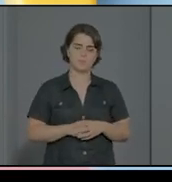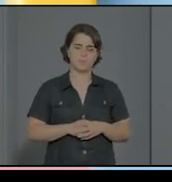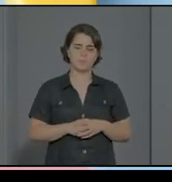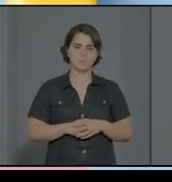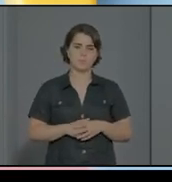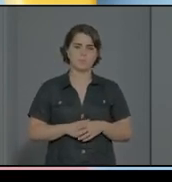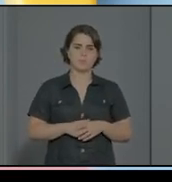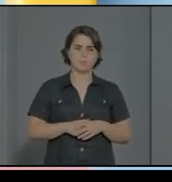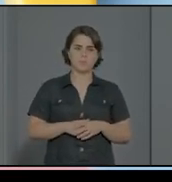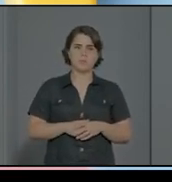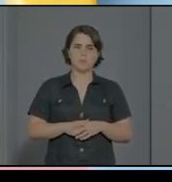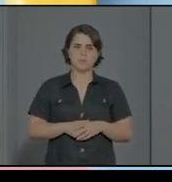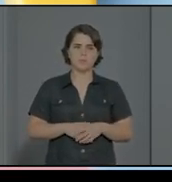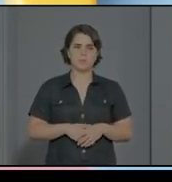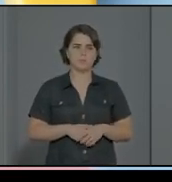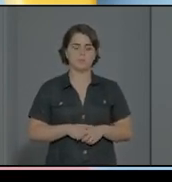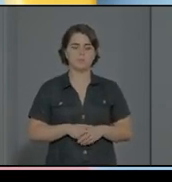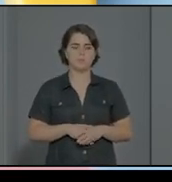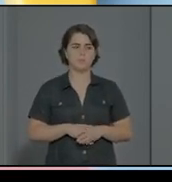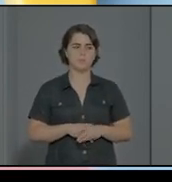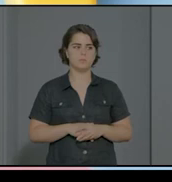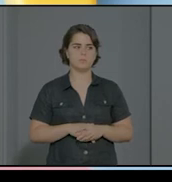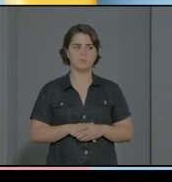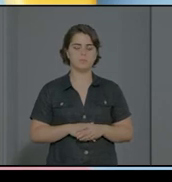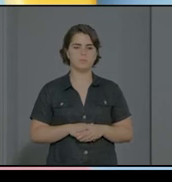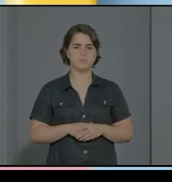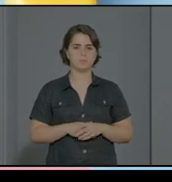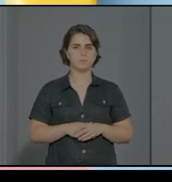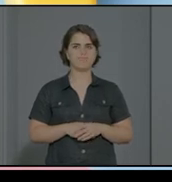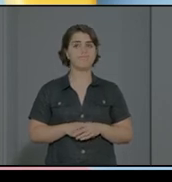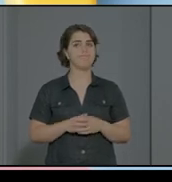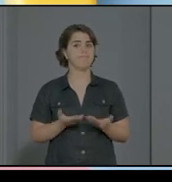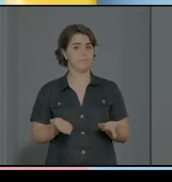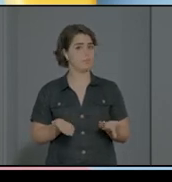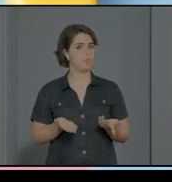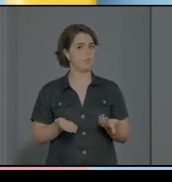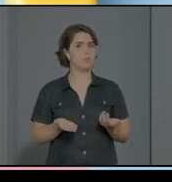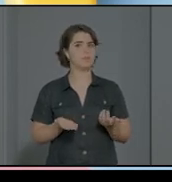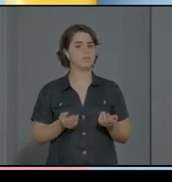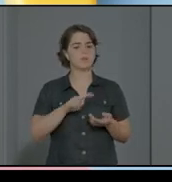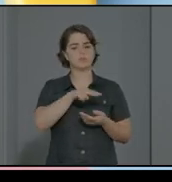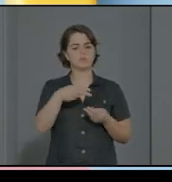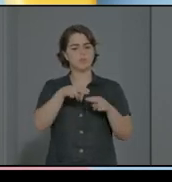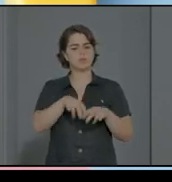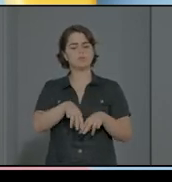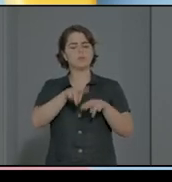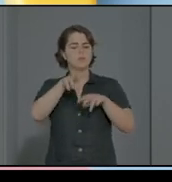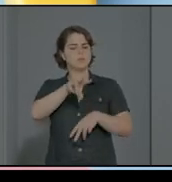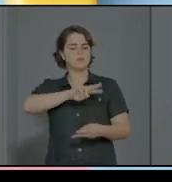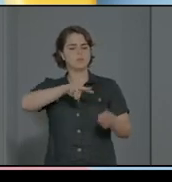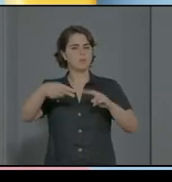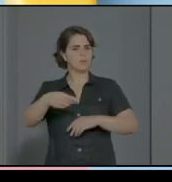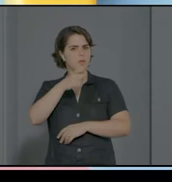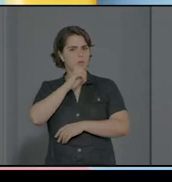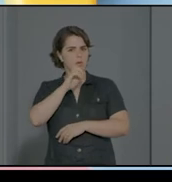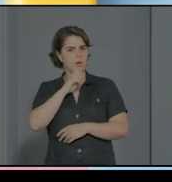¿Cómo podemos interpretar cómo podemos interpretar los resultados? Que os